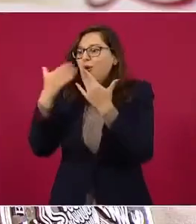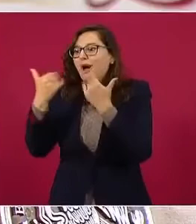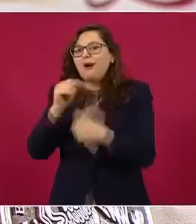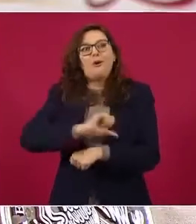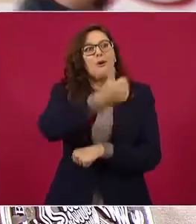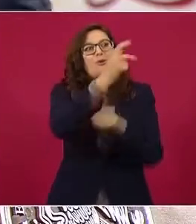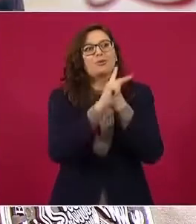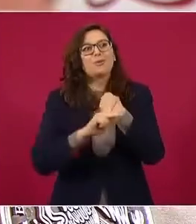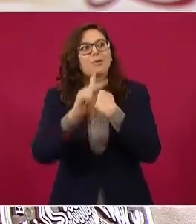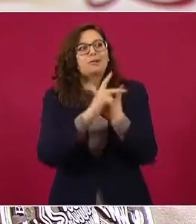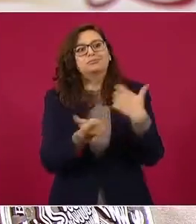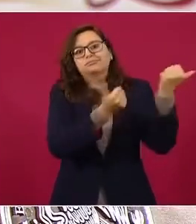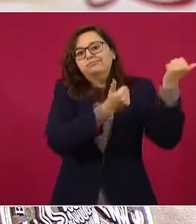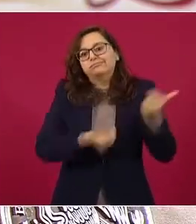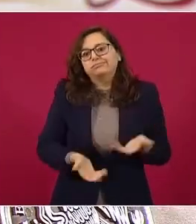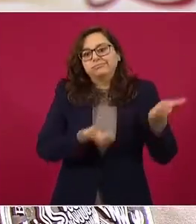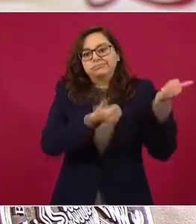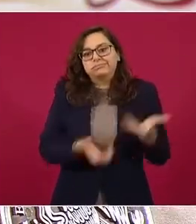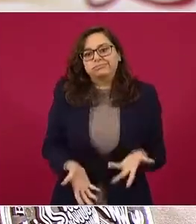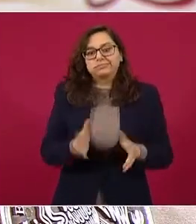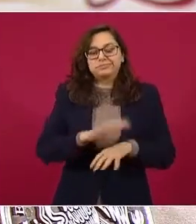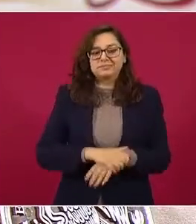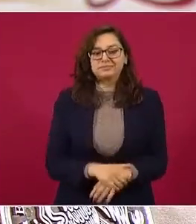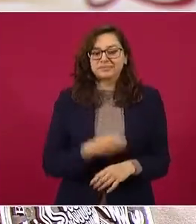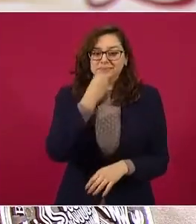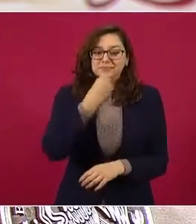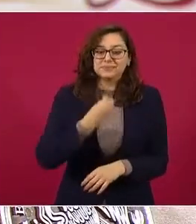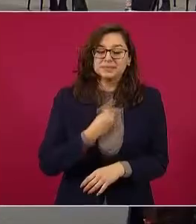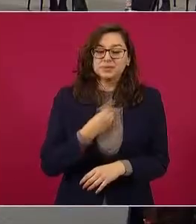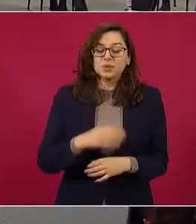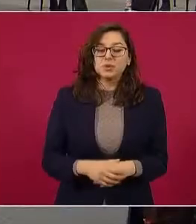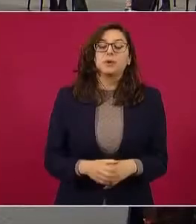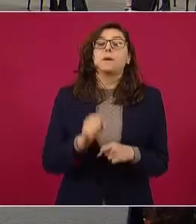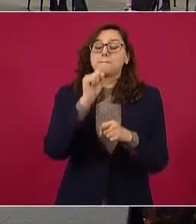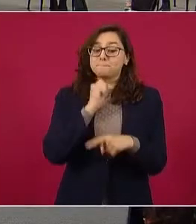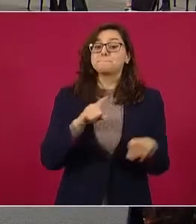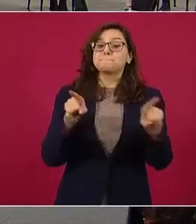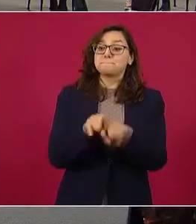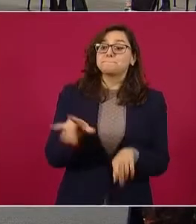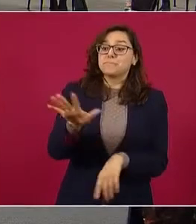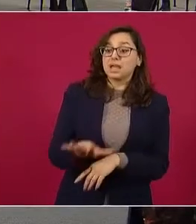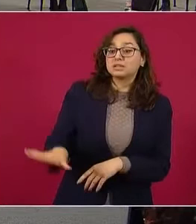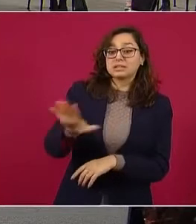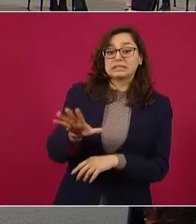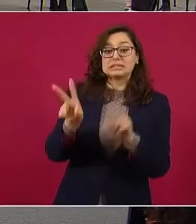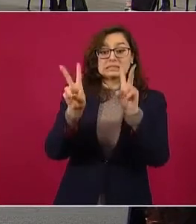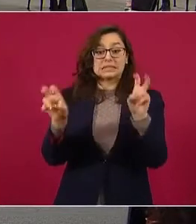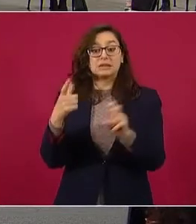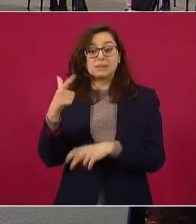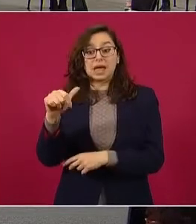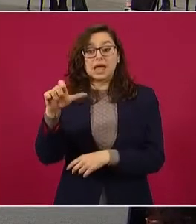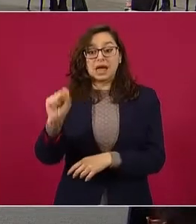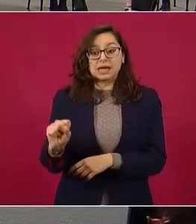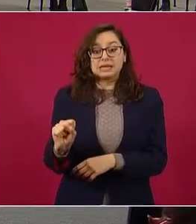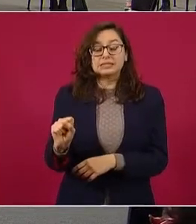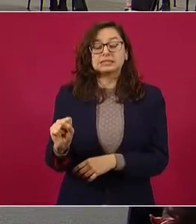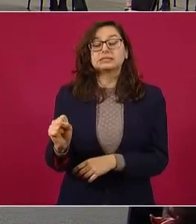que derivado de esos proyectos de producir gas en esa zona, presidente, cuando